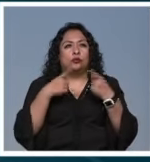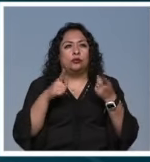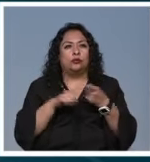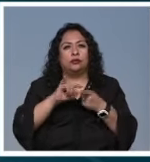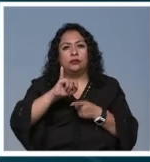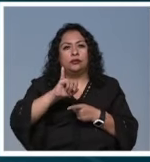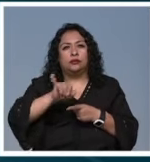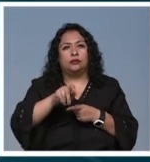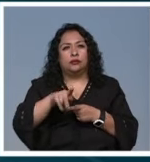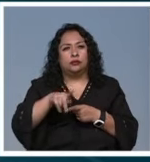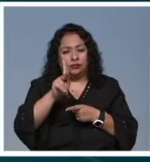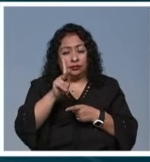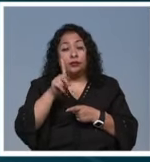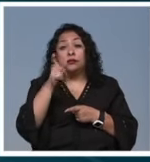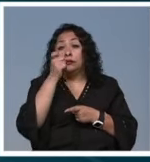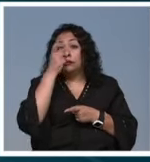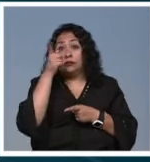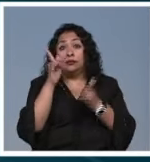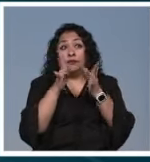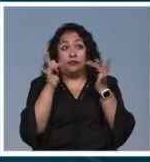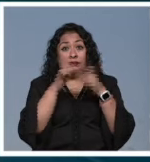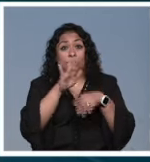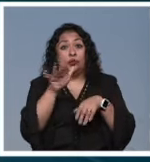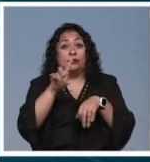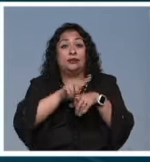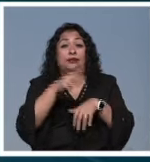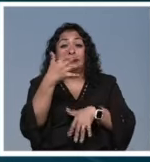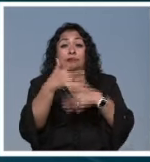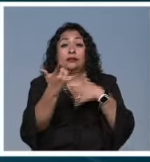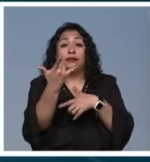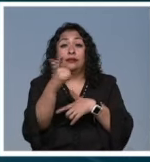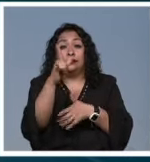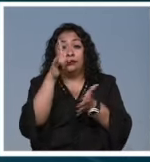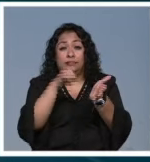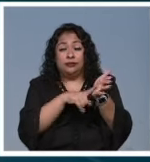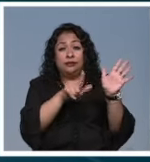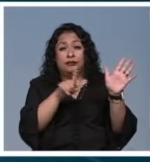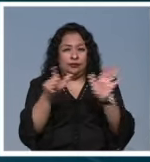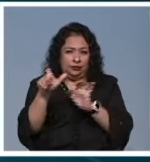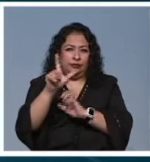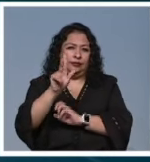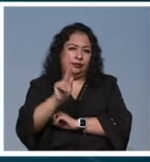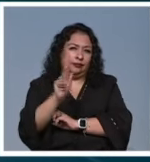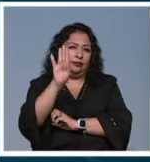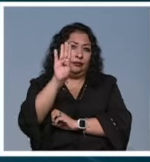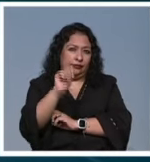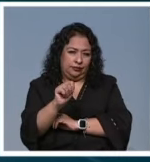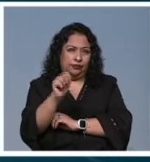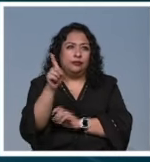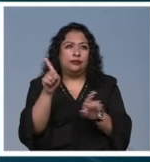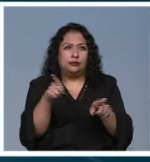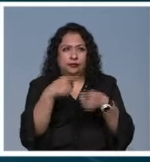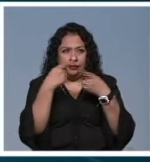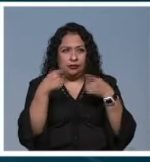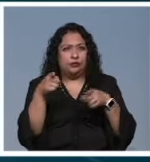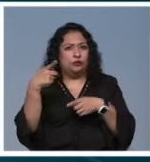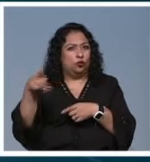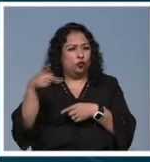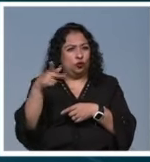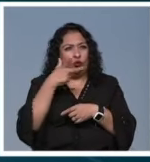Jacques Dufy, compositor francés, quien fallece el 15 de julio de 1789. La música de este